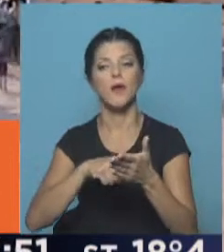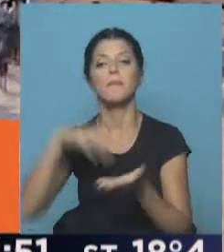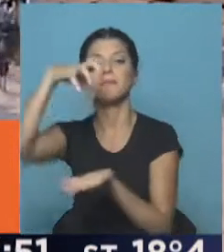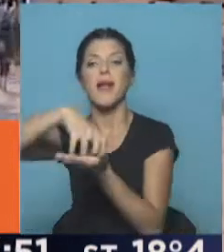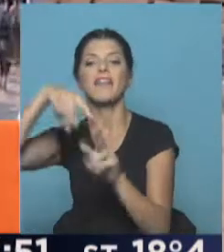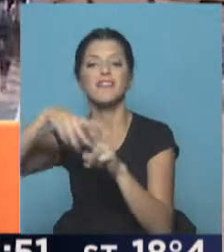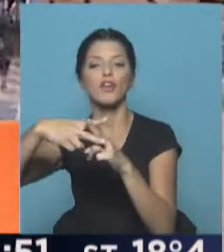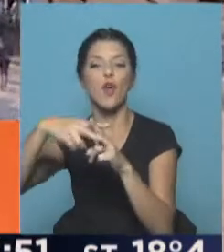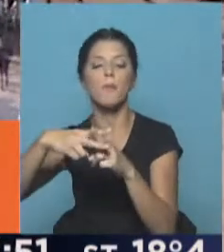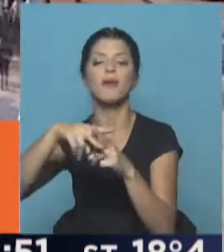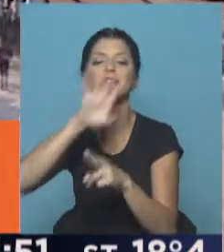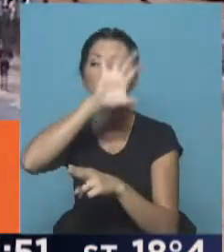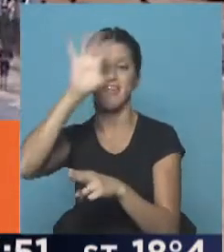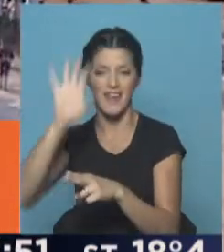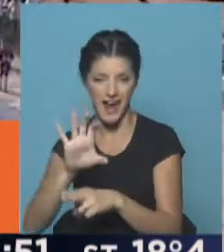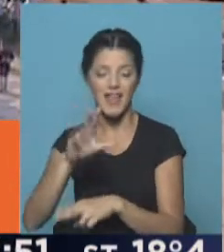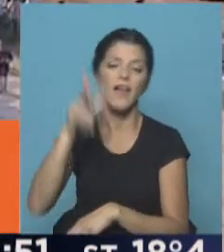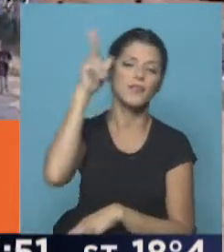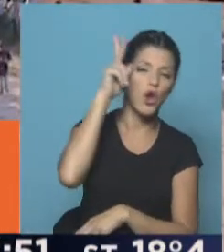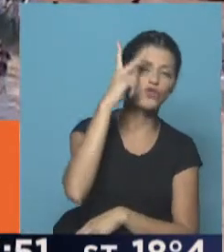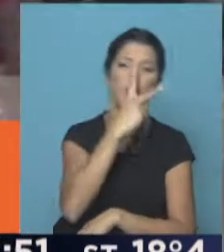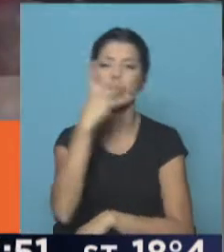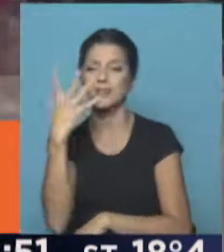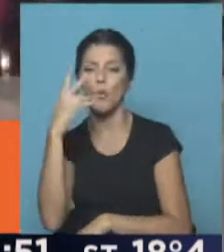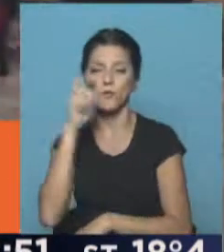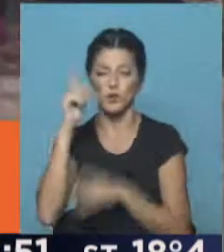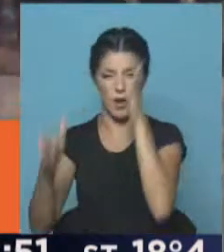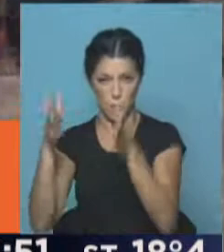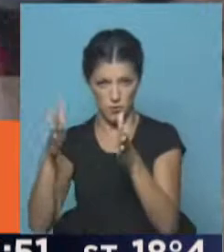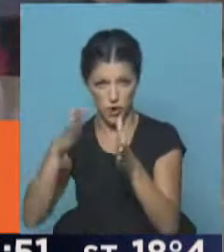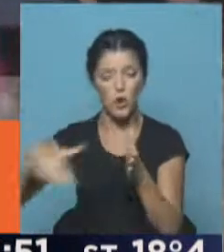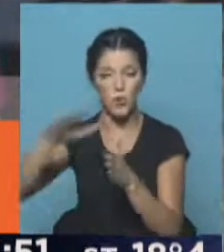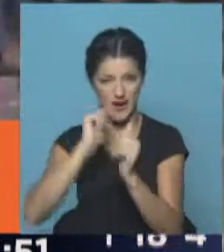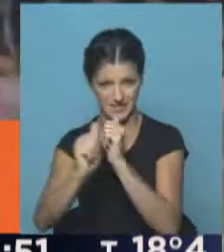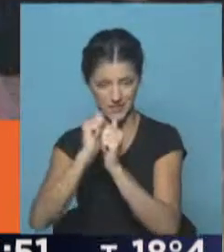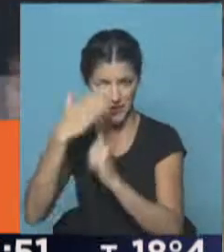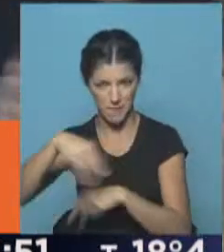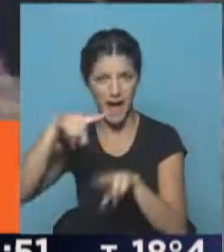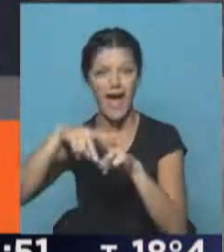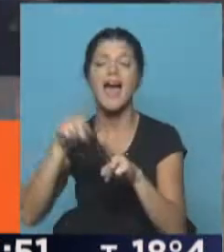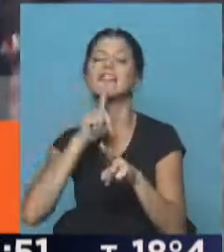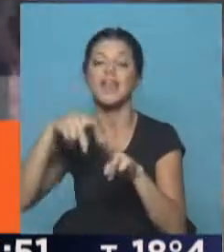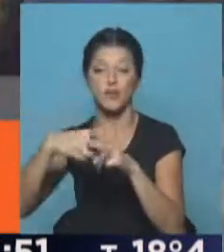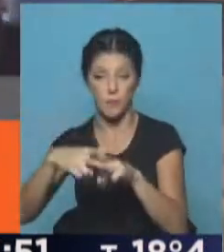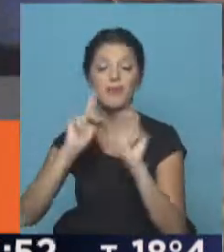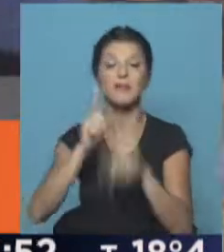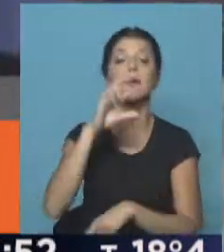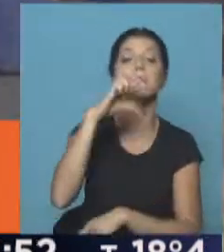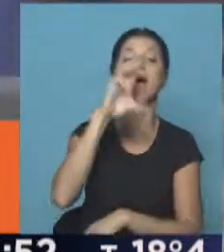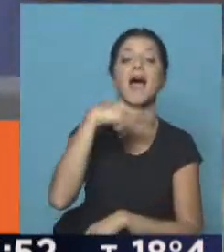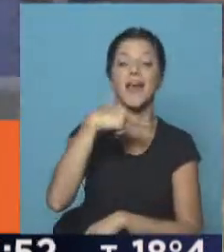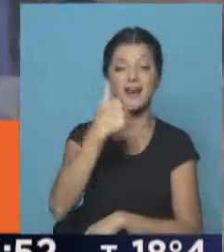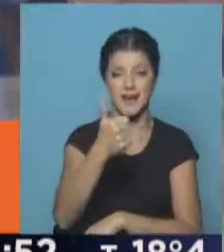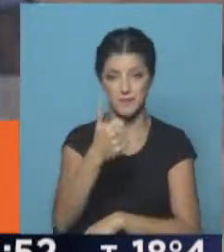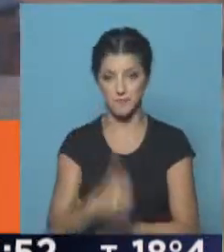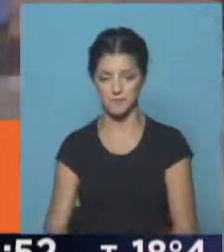Tecnópolis Federal entre el 8 y el 24 de junio en la ciudad de Santa Fe y en la ciudad de Paraná. La verdad